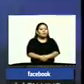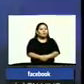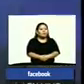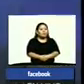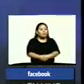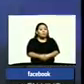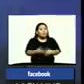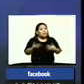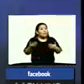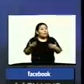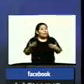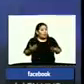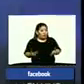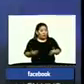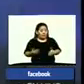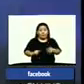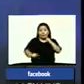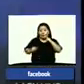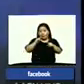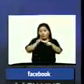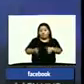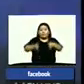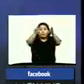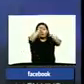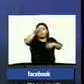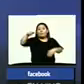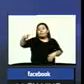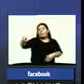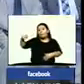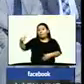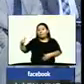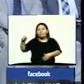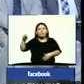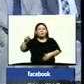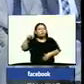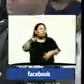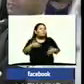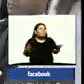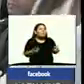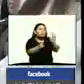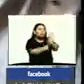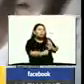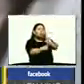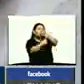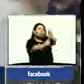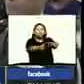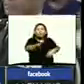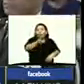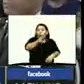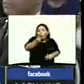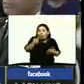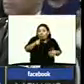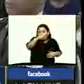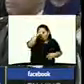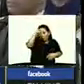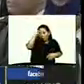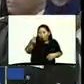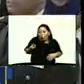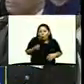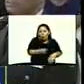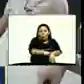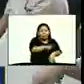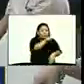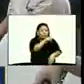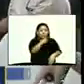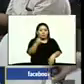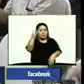Y las autoridades de la Procuraduría General de la República presentaron un informe de los primeros 100 días de gestión de la